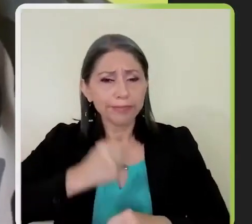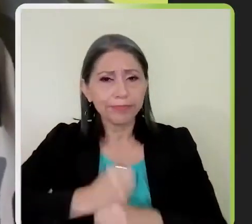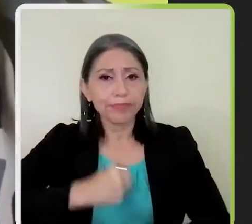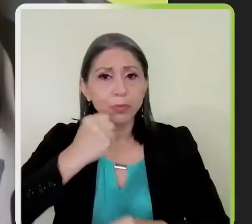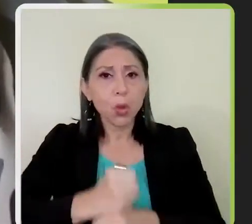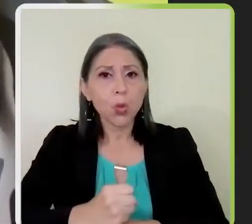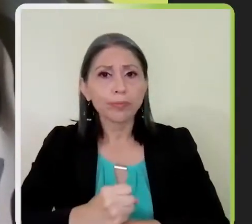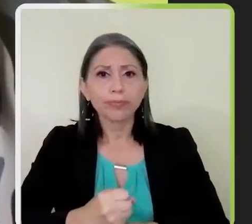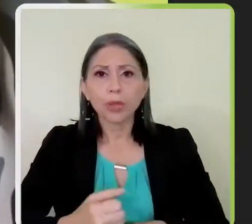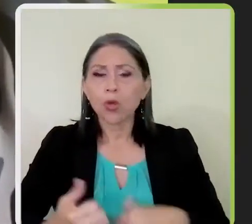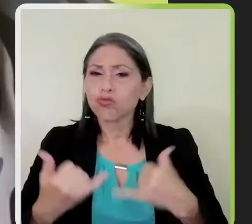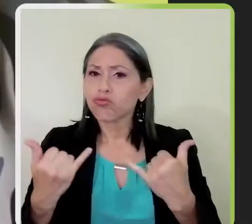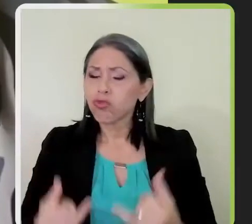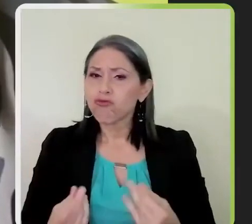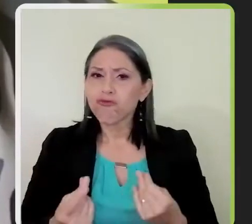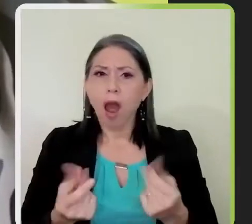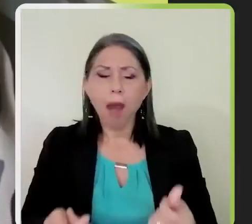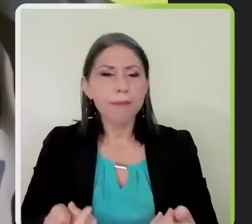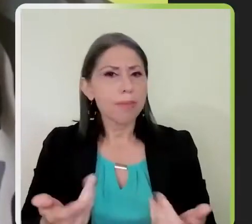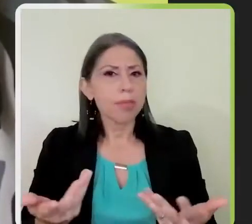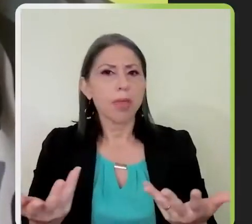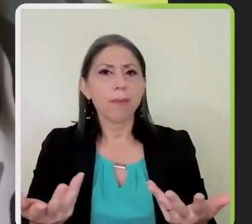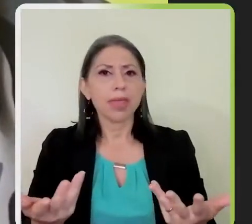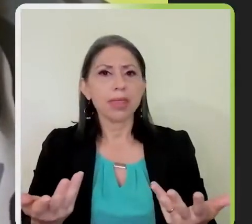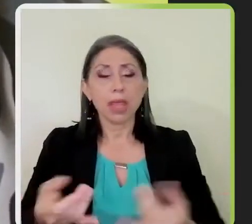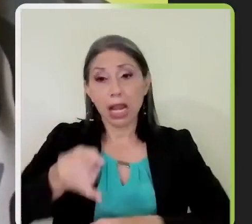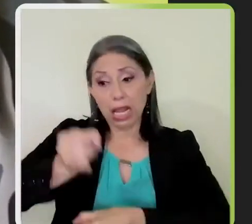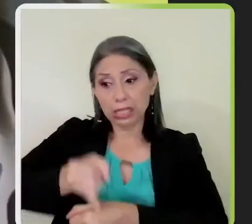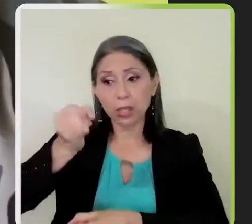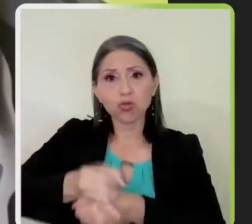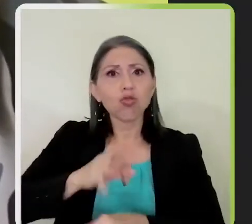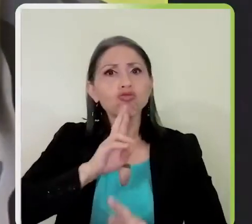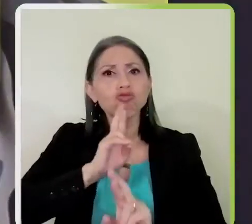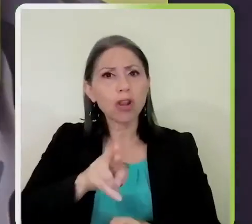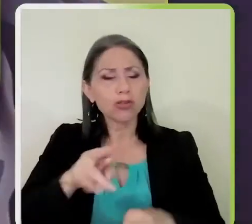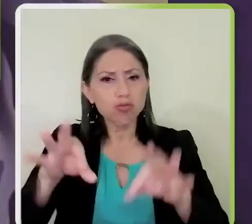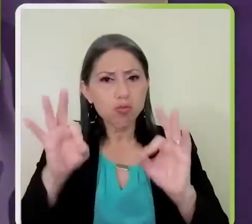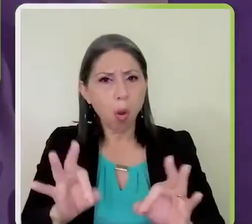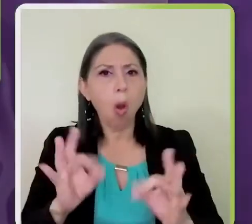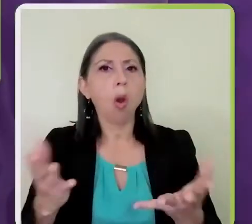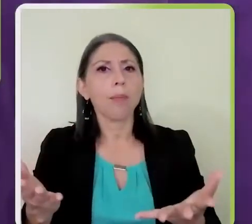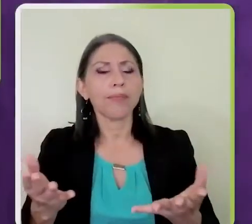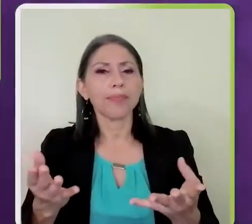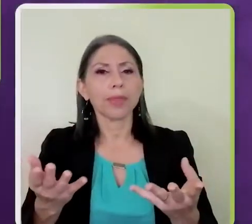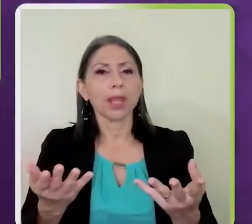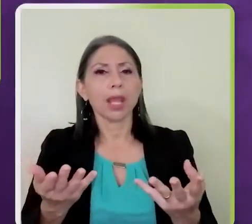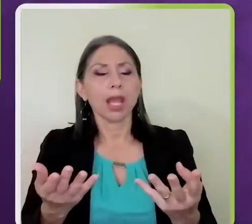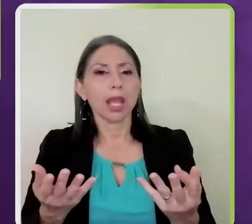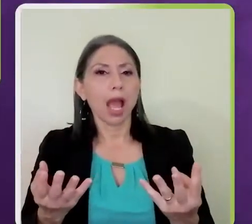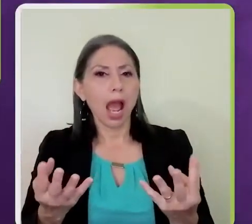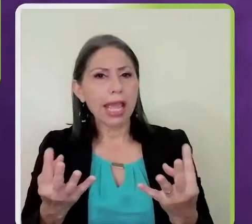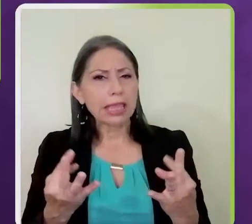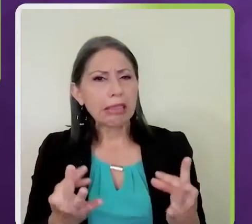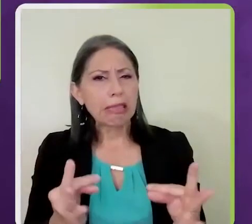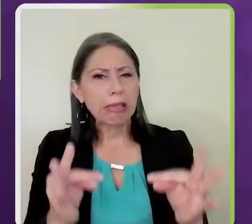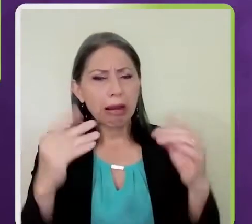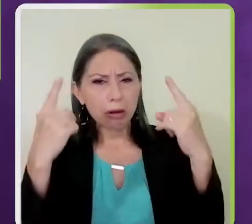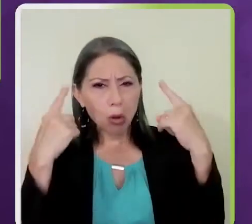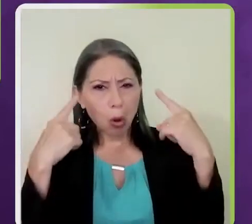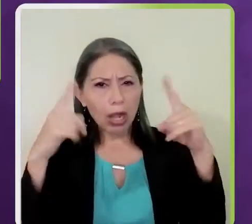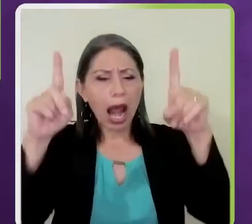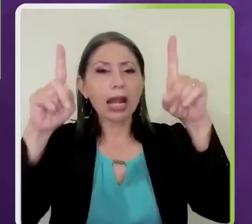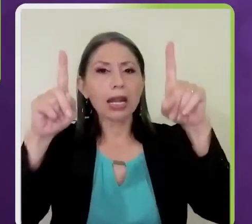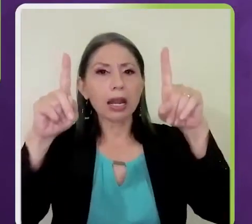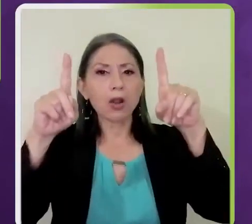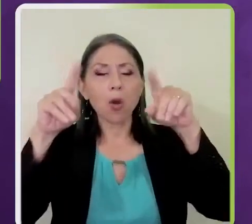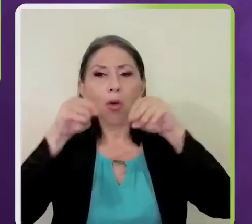respuesta inmediata y efectiva por parte de la institución a intentar, ¿verdad?, lograr llegar a